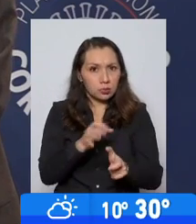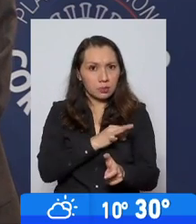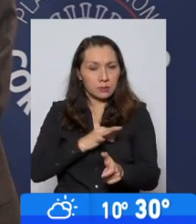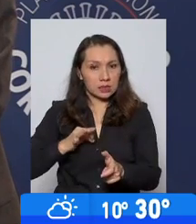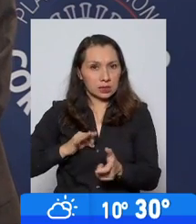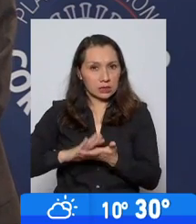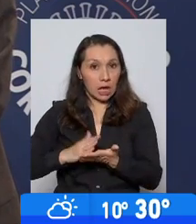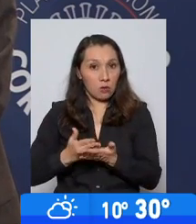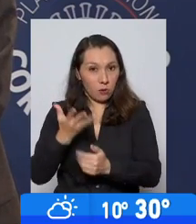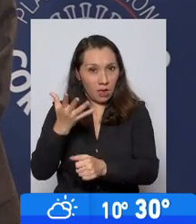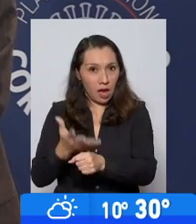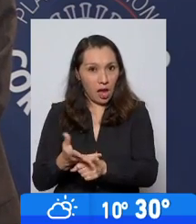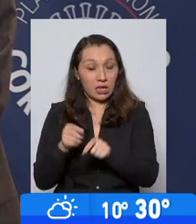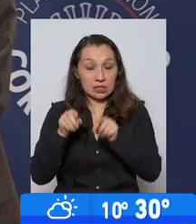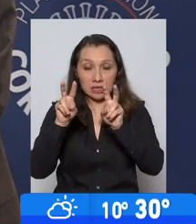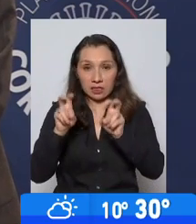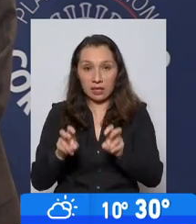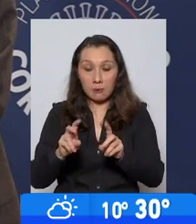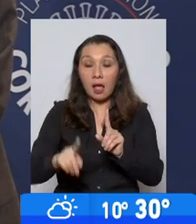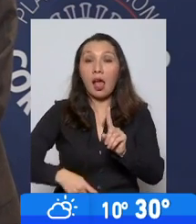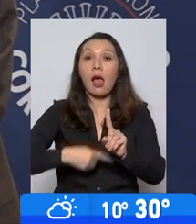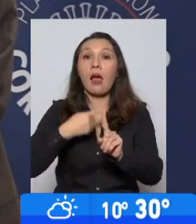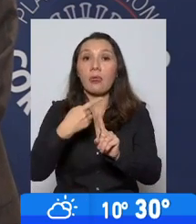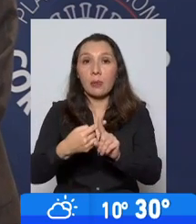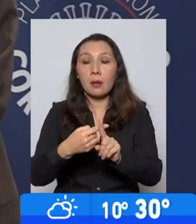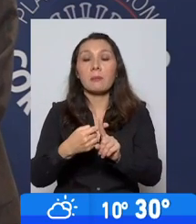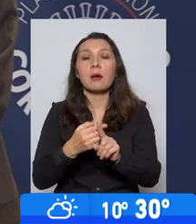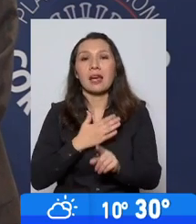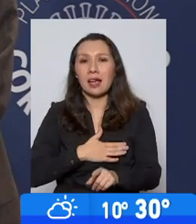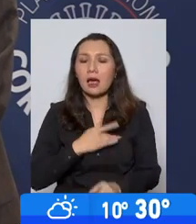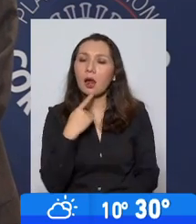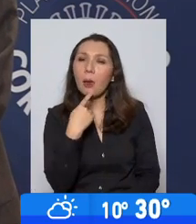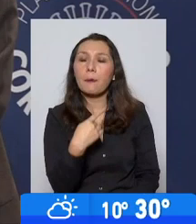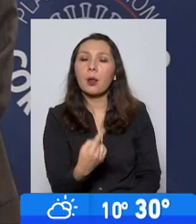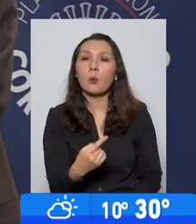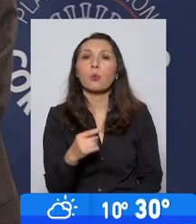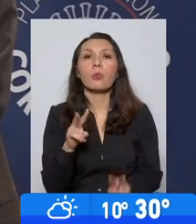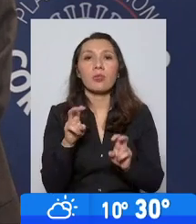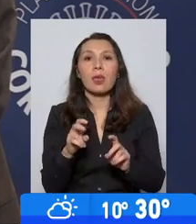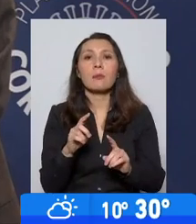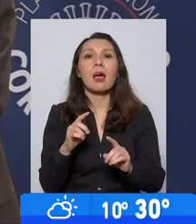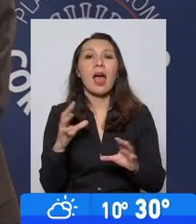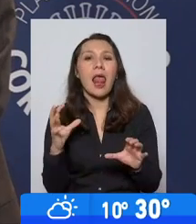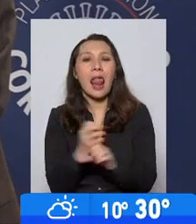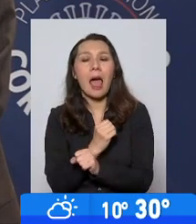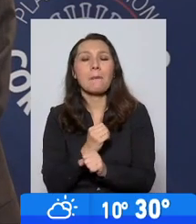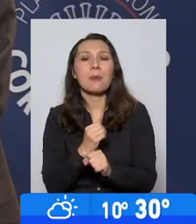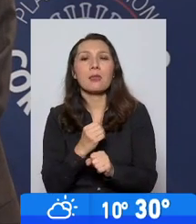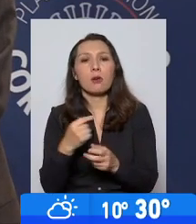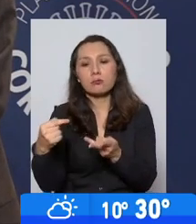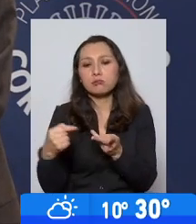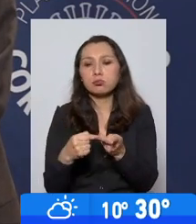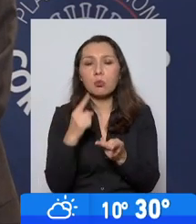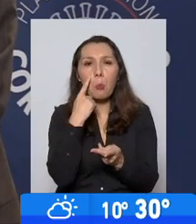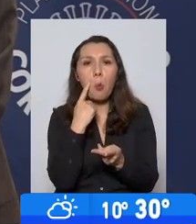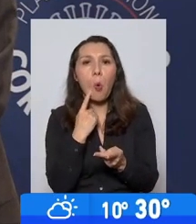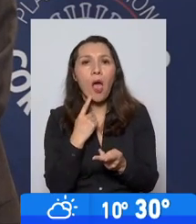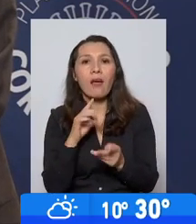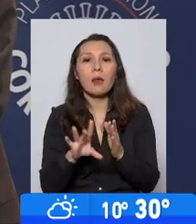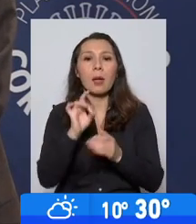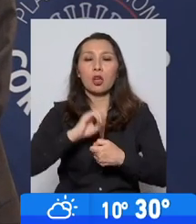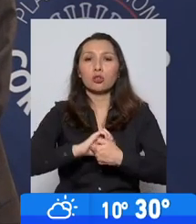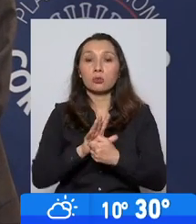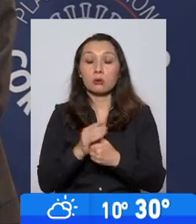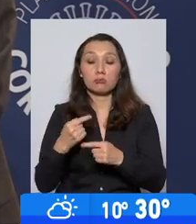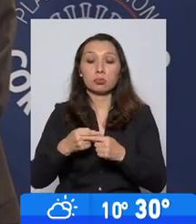Ministerio de Salud en este sentido. Y además también quisiera consultarle por los test rápidos. Se han ido